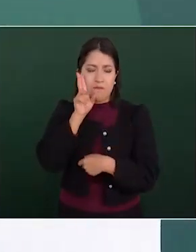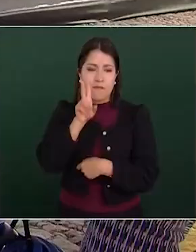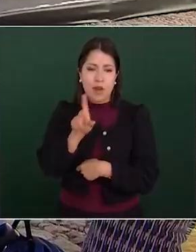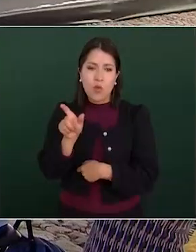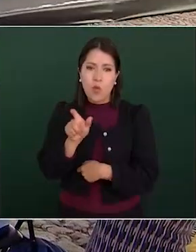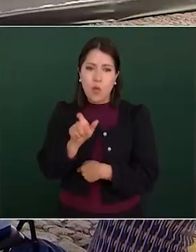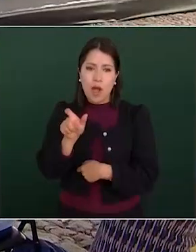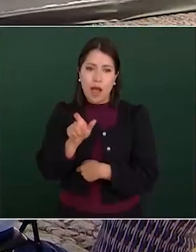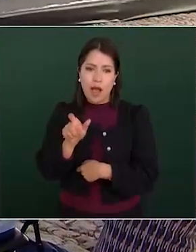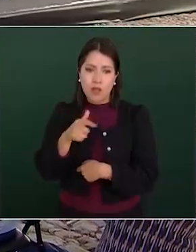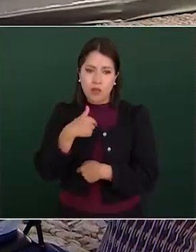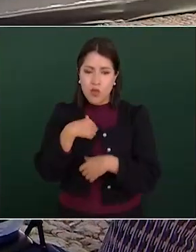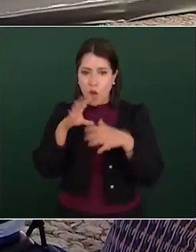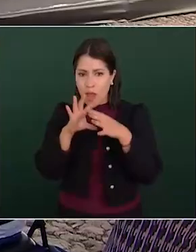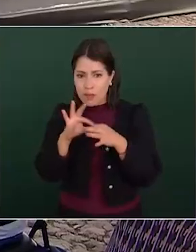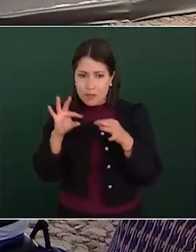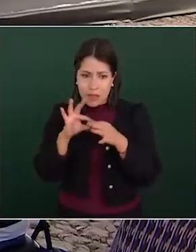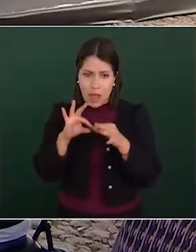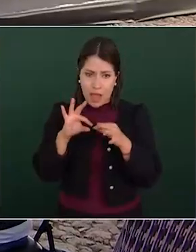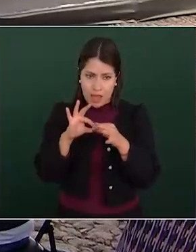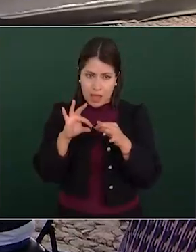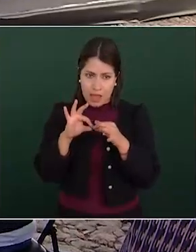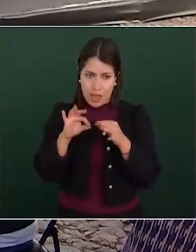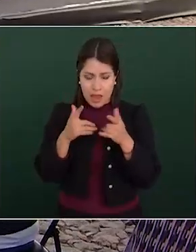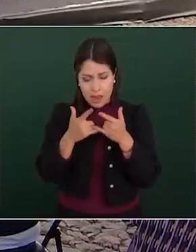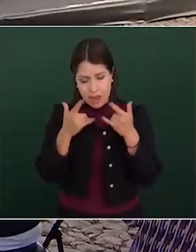hablar de él. O sea, ustedes